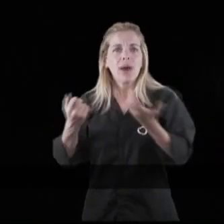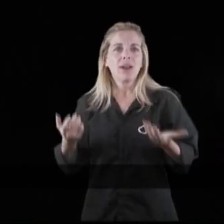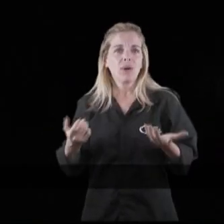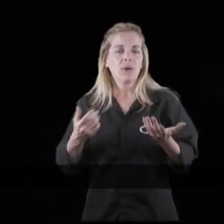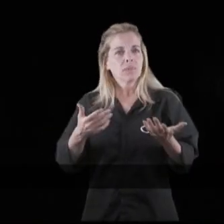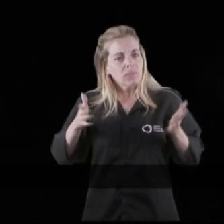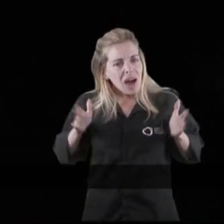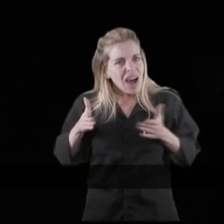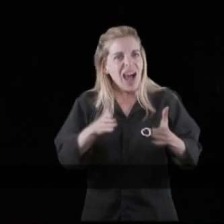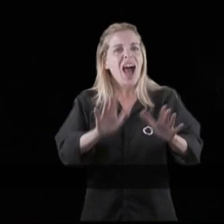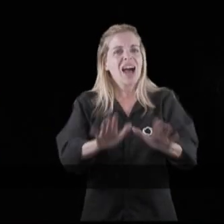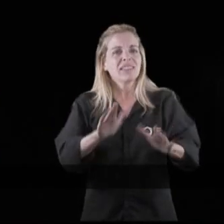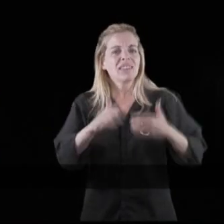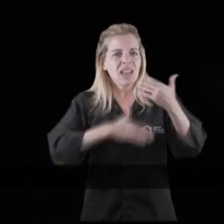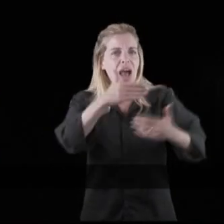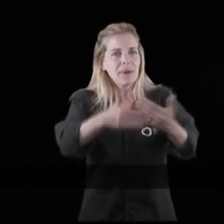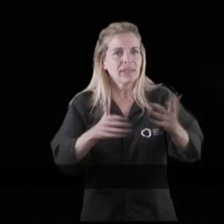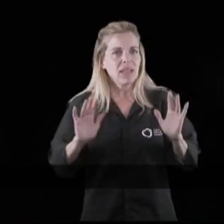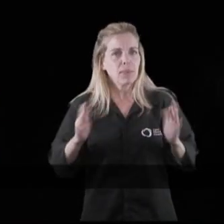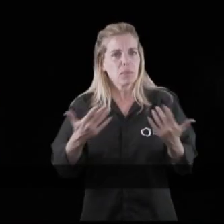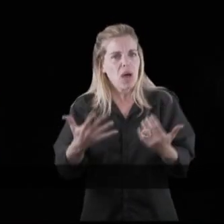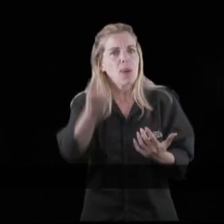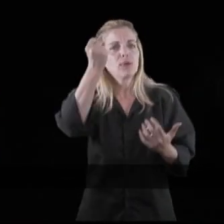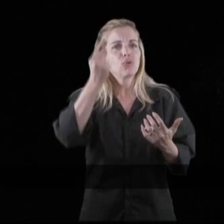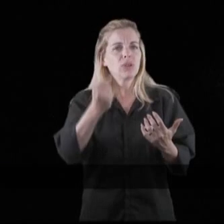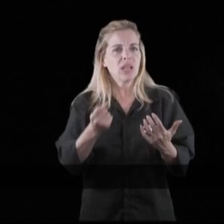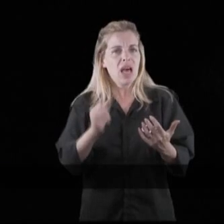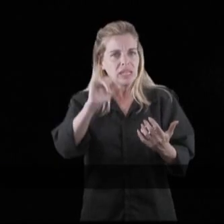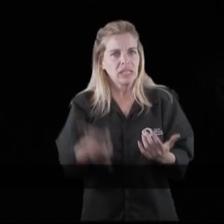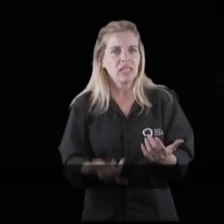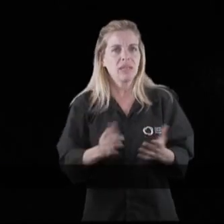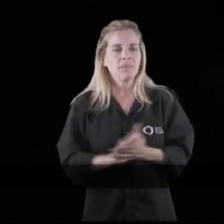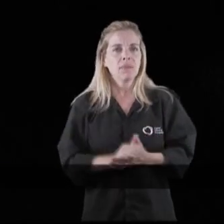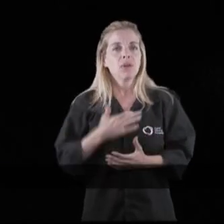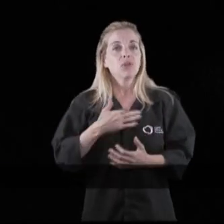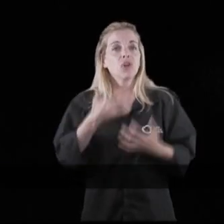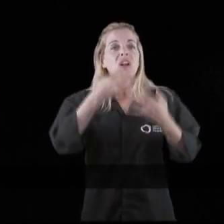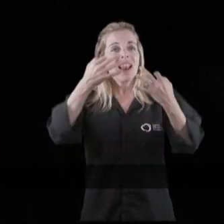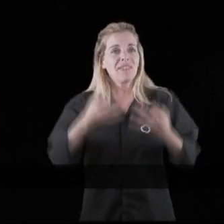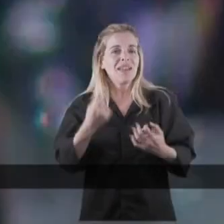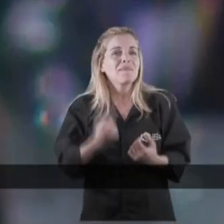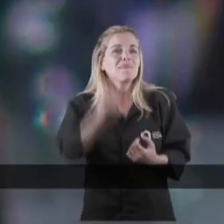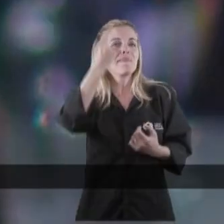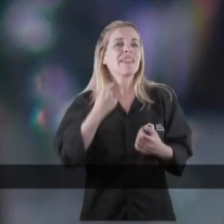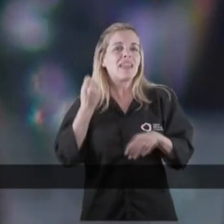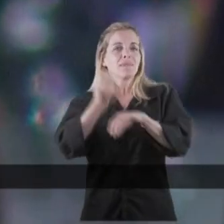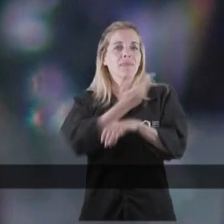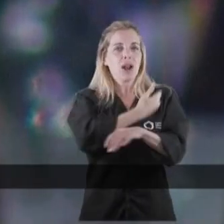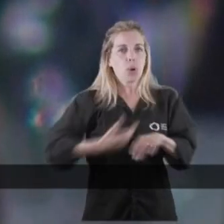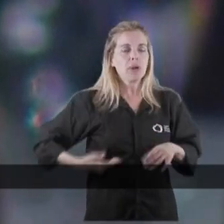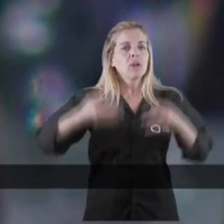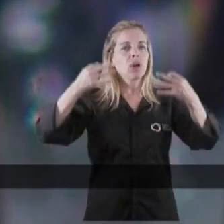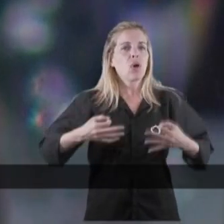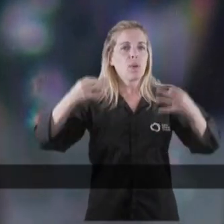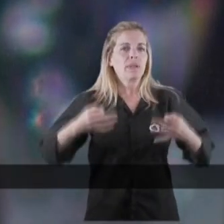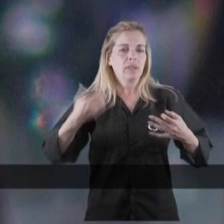Avancemos en ese camino. Tenemos la oportunidad de hacerlo. Yo la verdad es que desde el primer día estoy convencido que si una vez por todas